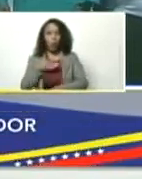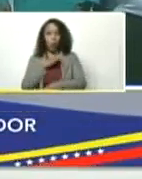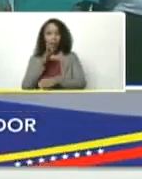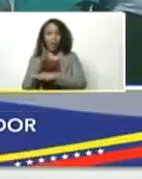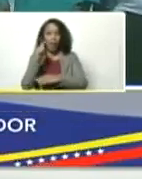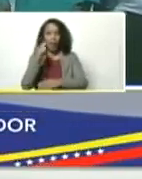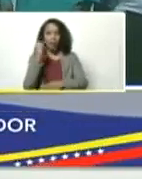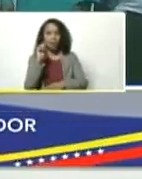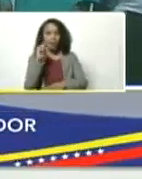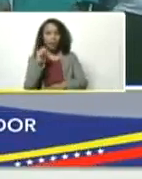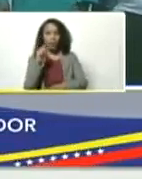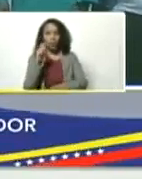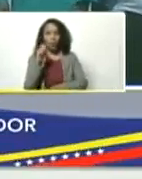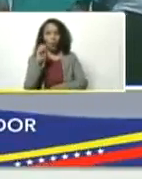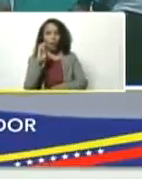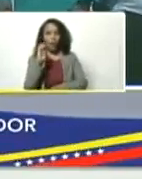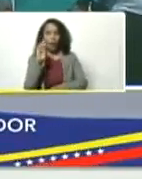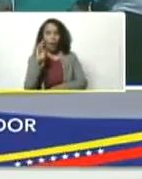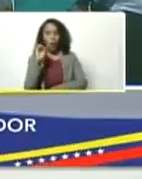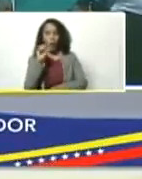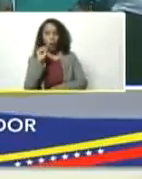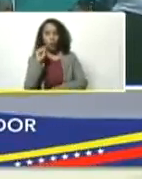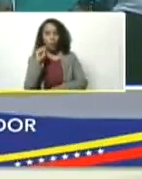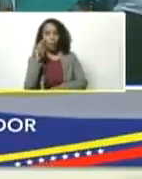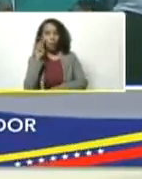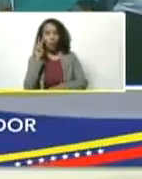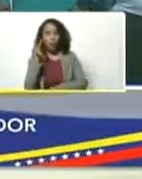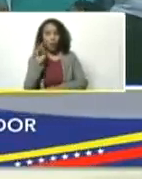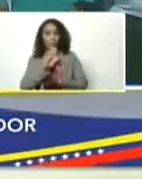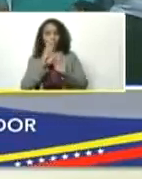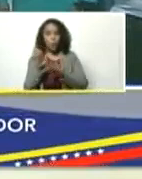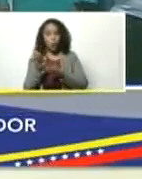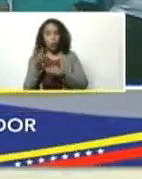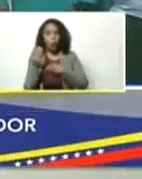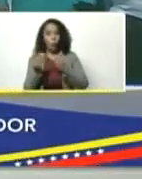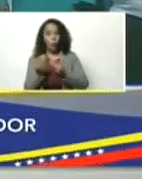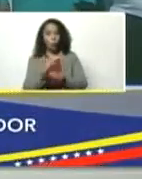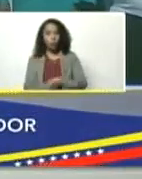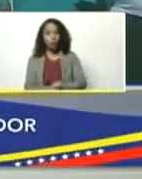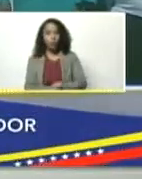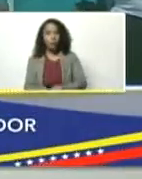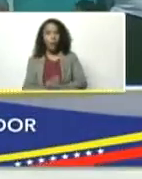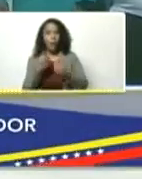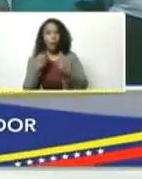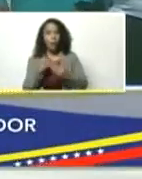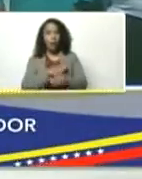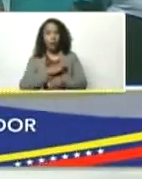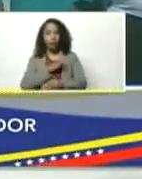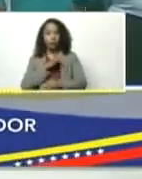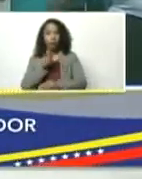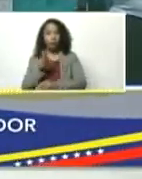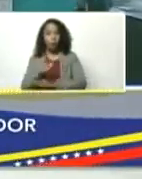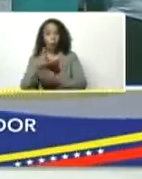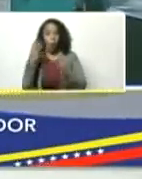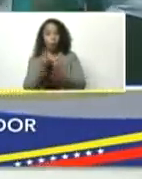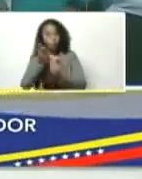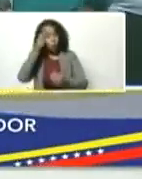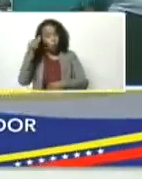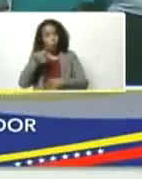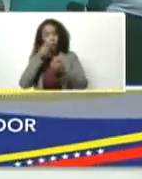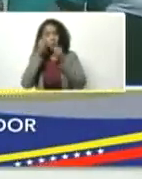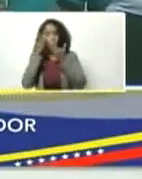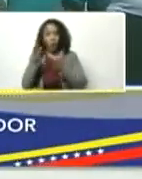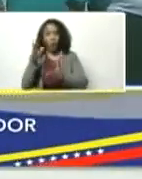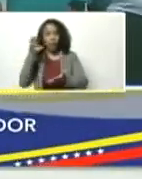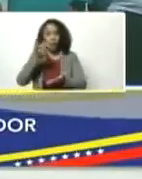Tintorero para recorrerlo, para apoyarlo y para estar con el pueblo bueno